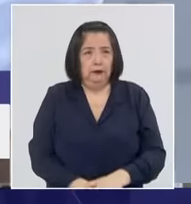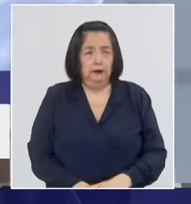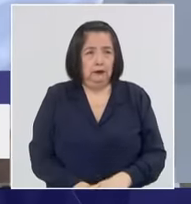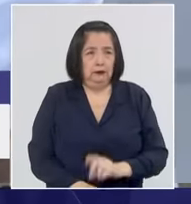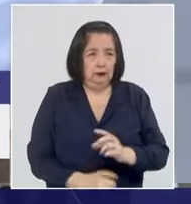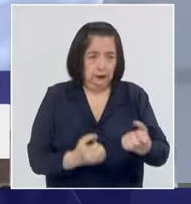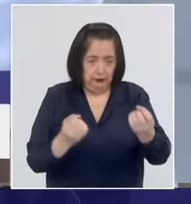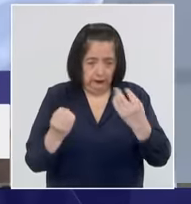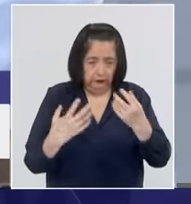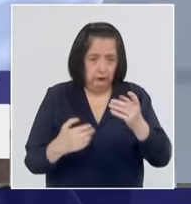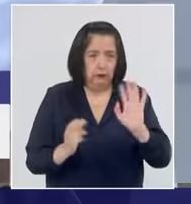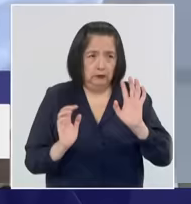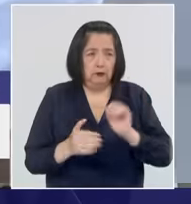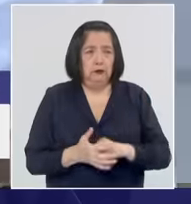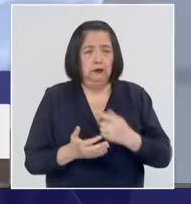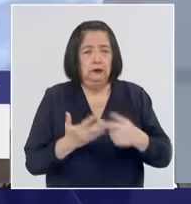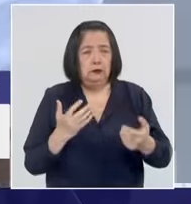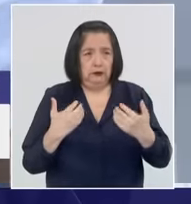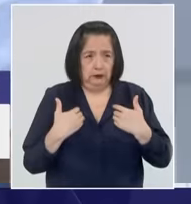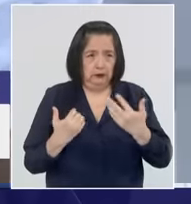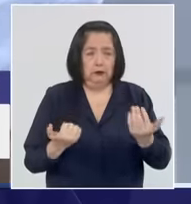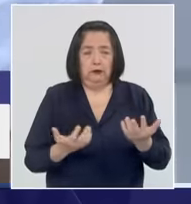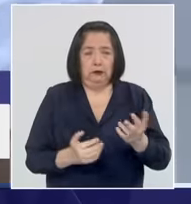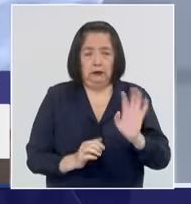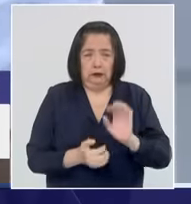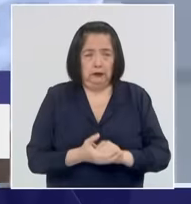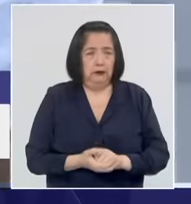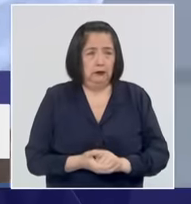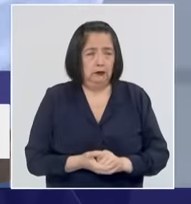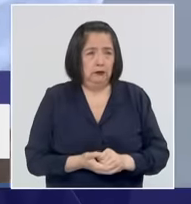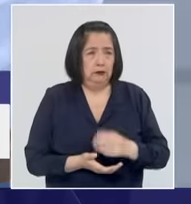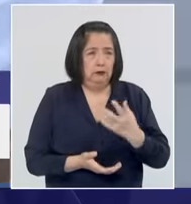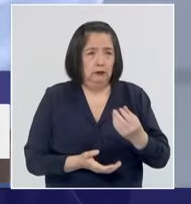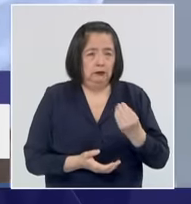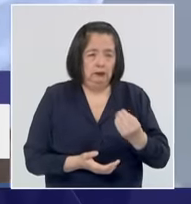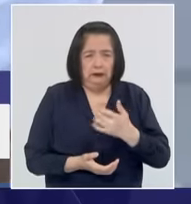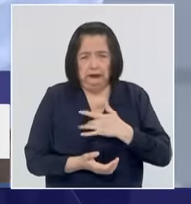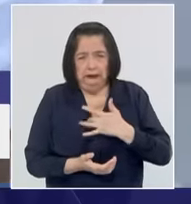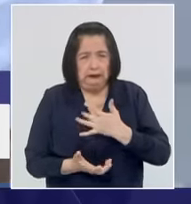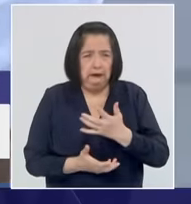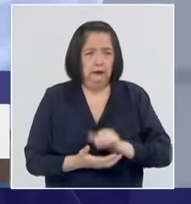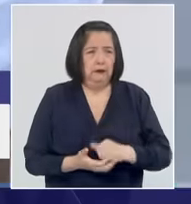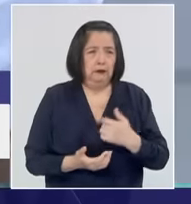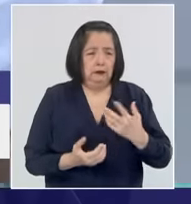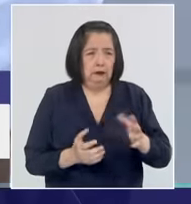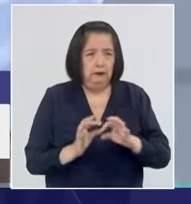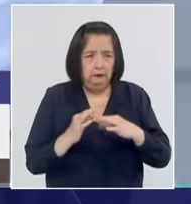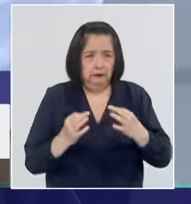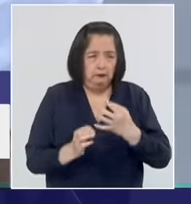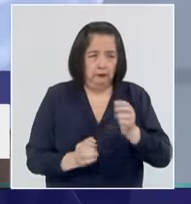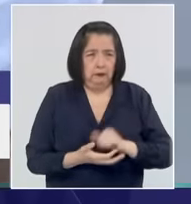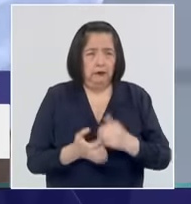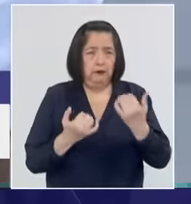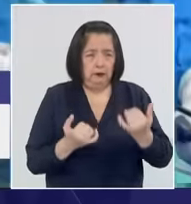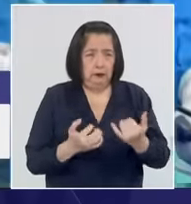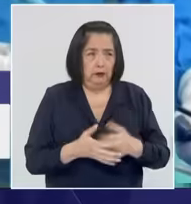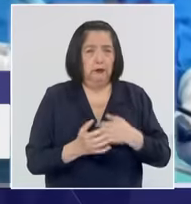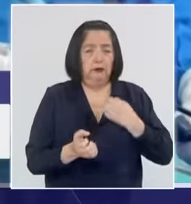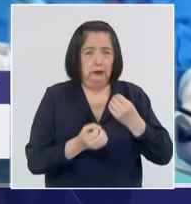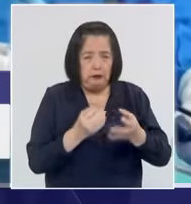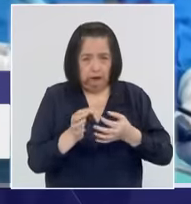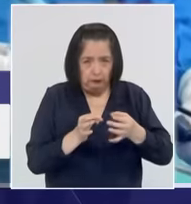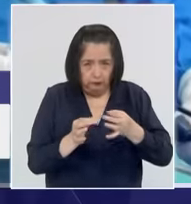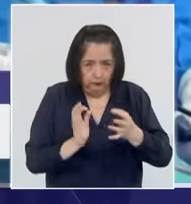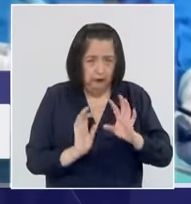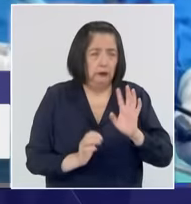es la información preliminar que manejamos también por el sentir y lo que ha podido recoger la familia. Les estamos dando una versión,